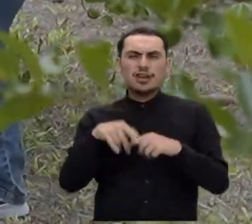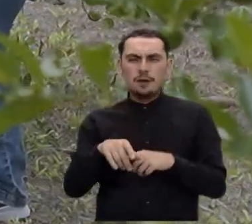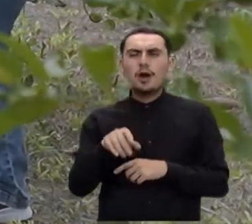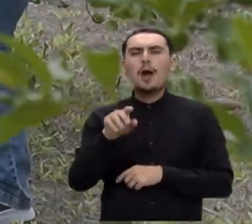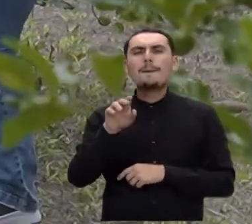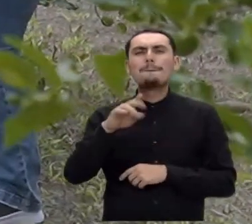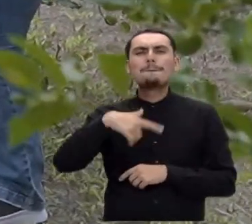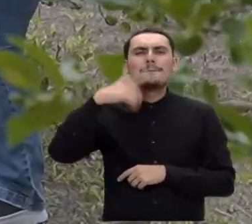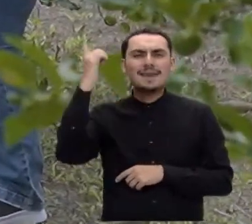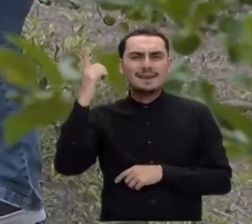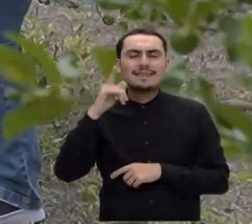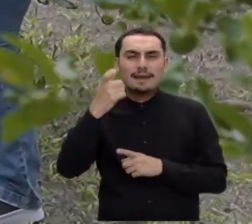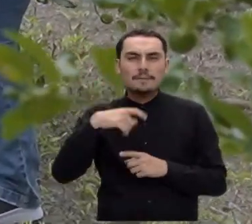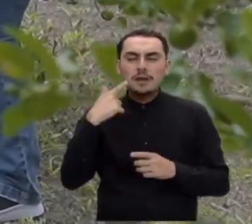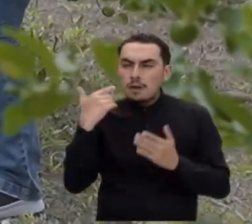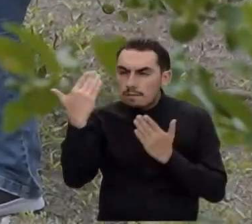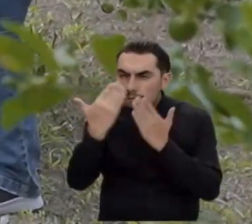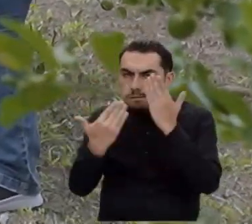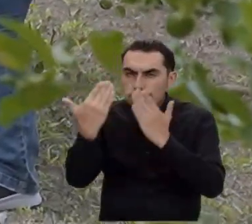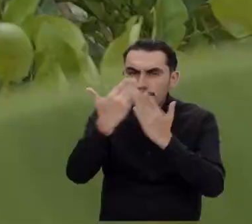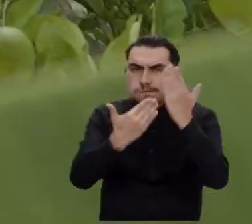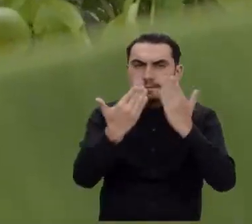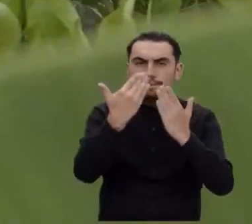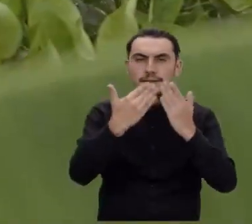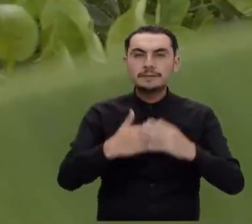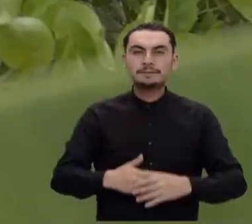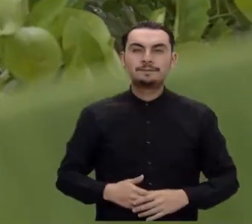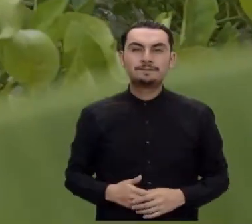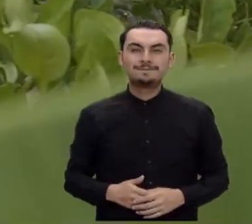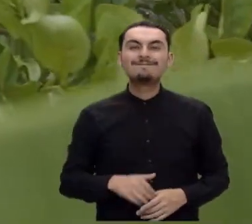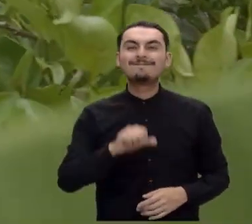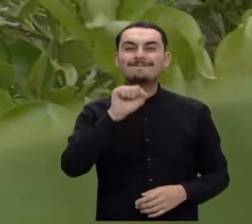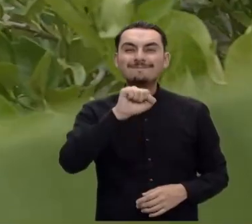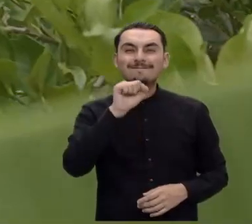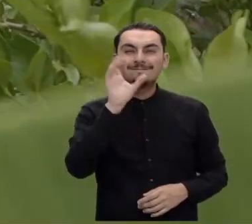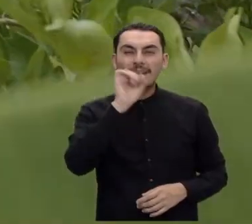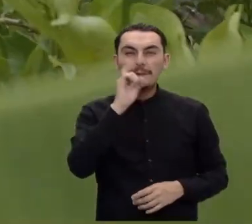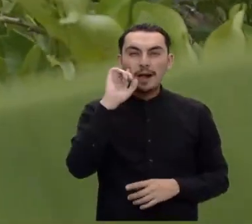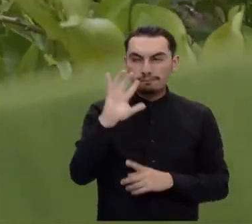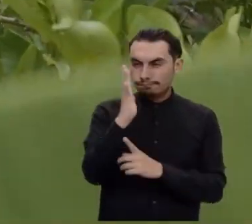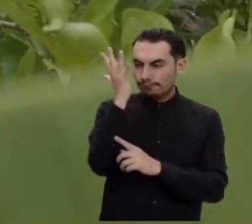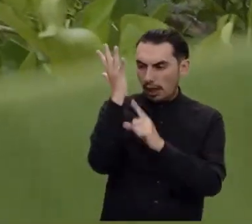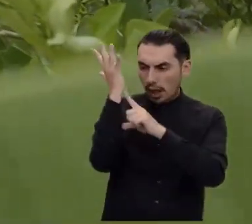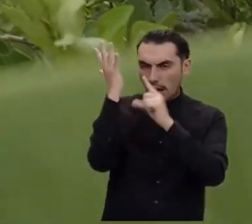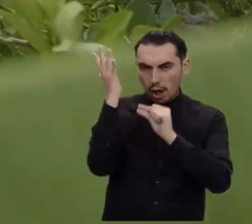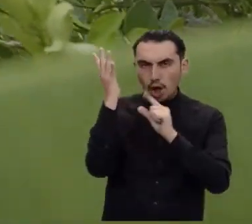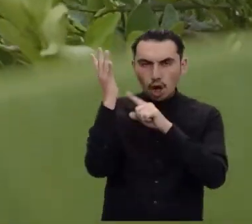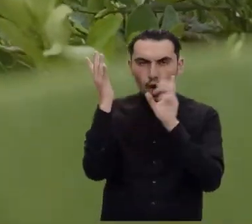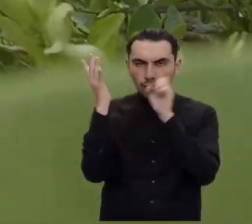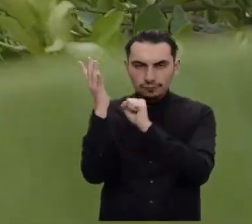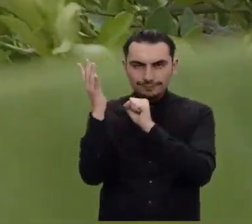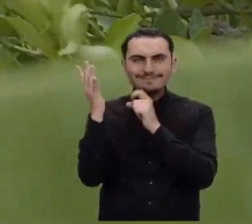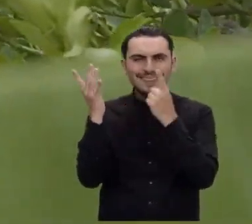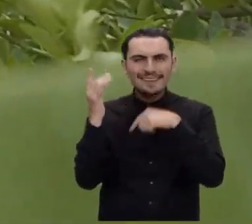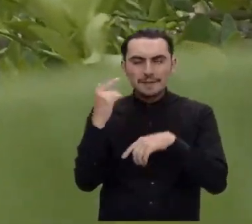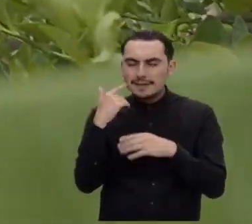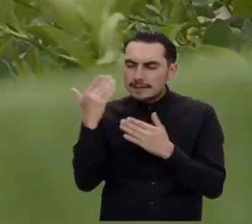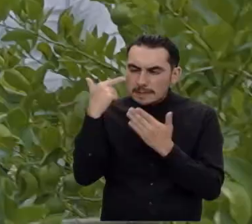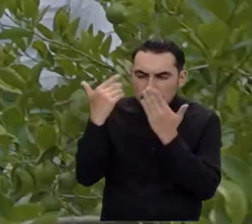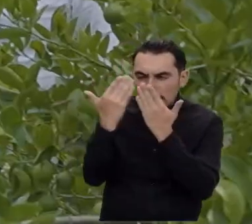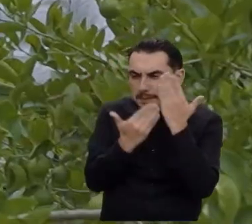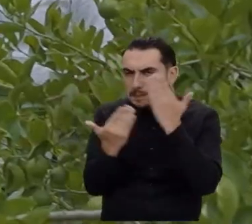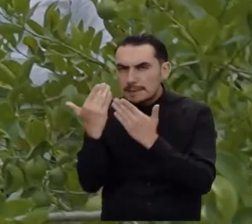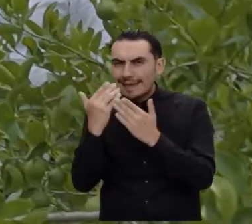mosca blanca. Entonces también la monitoreamos aquí. También salen aquí de la parte de abajo. También verificamos el